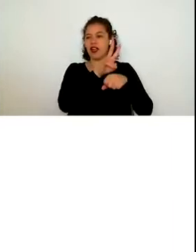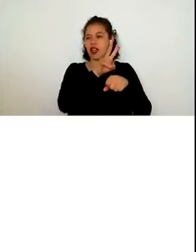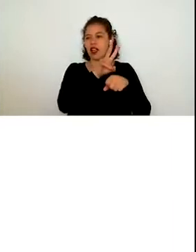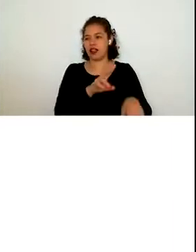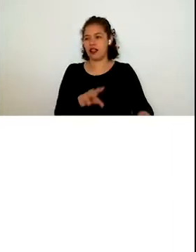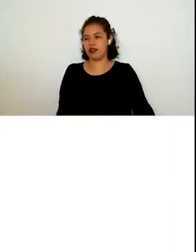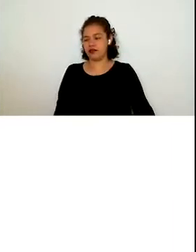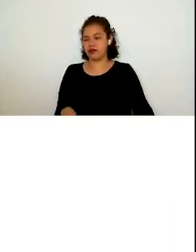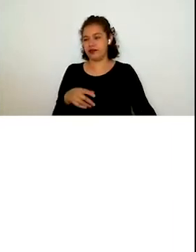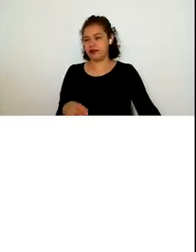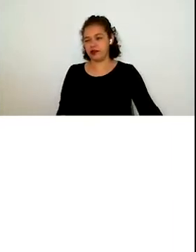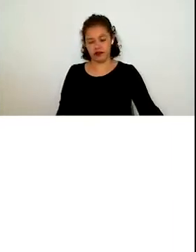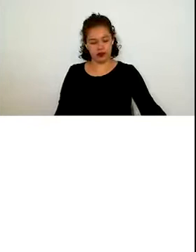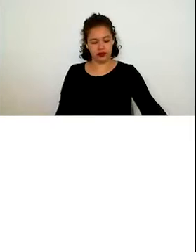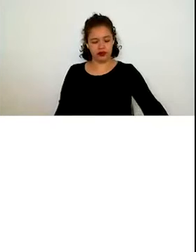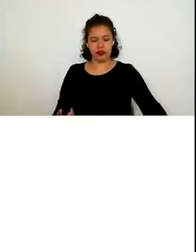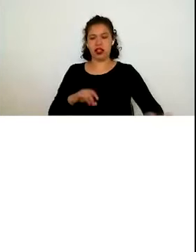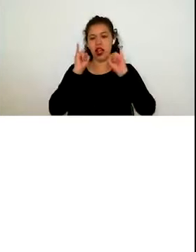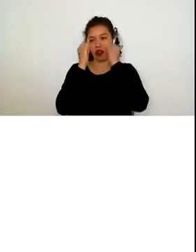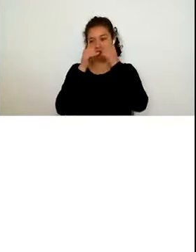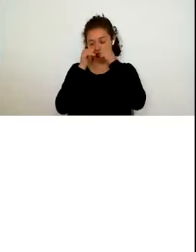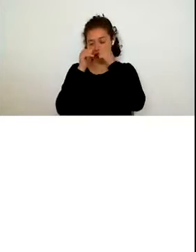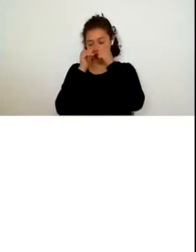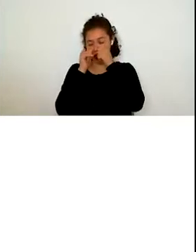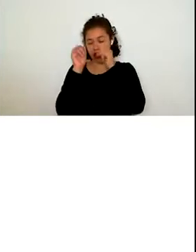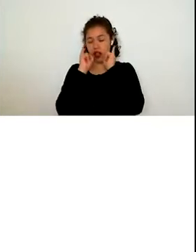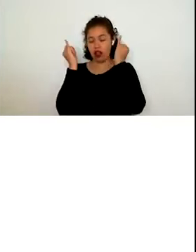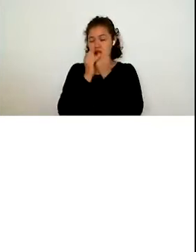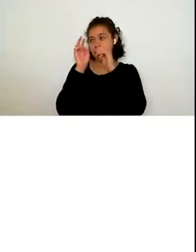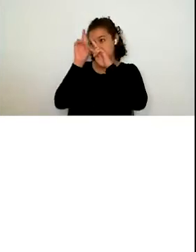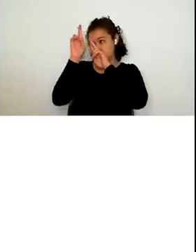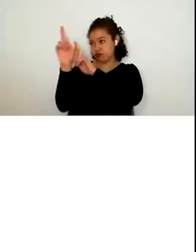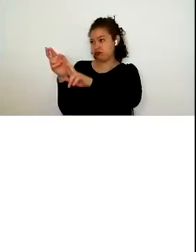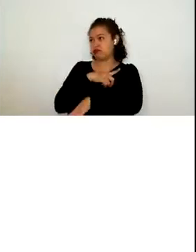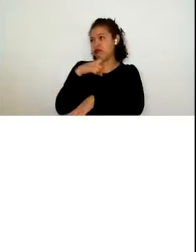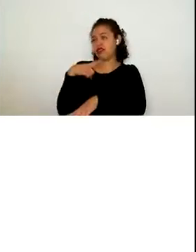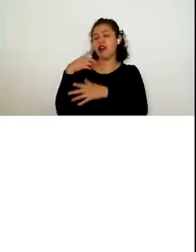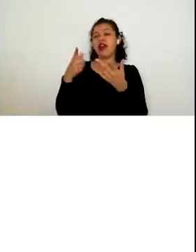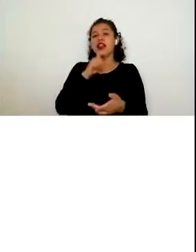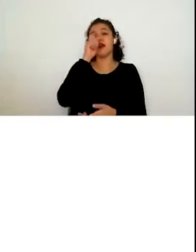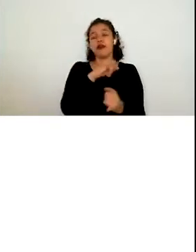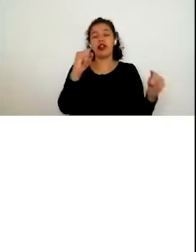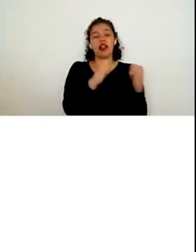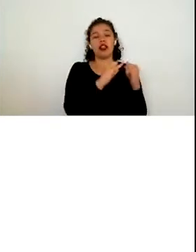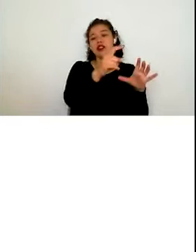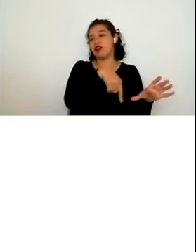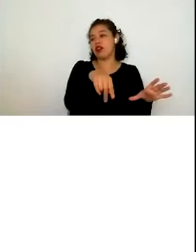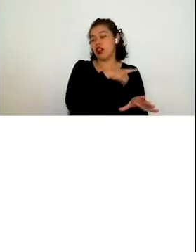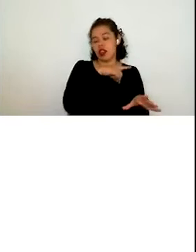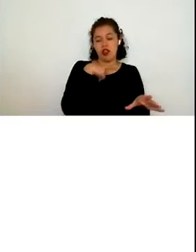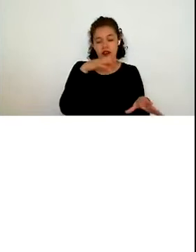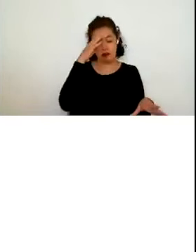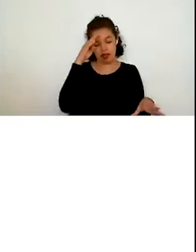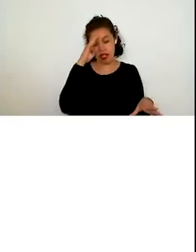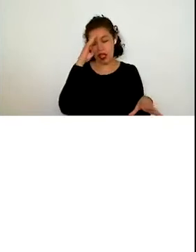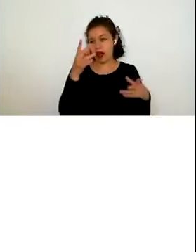Junta no tiene que respetar, y por lo tanto las instituciones tienen que tomar en cuenta esta parte, que las